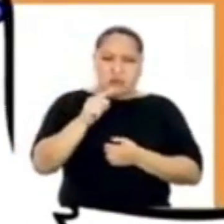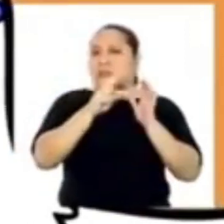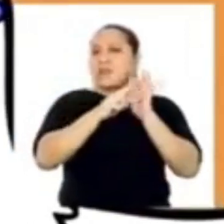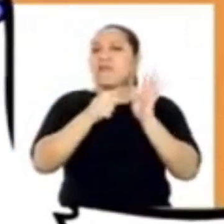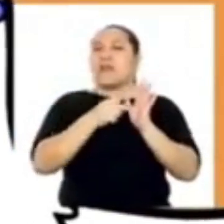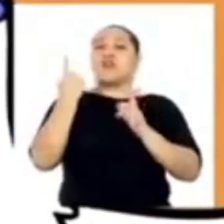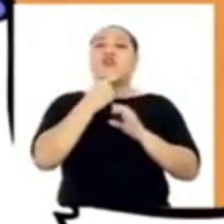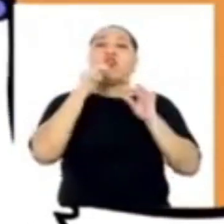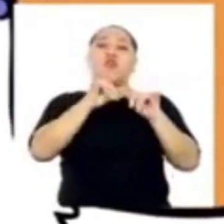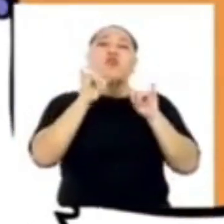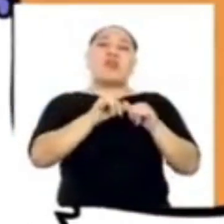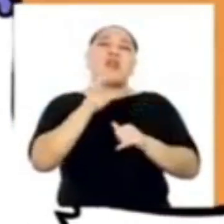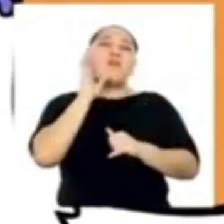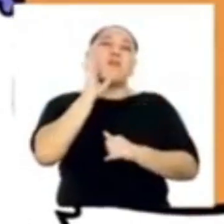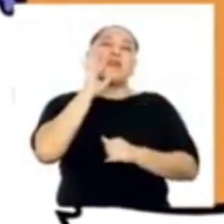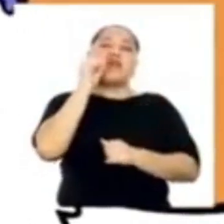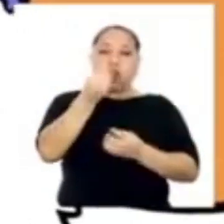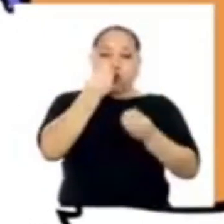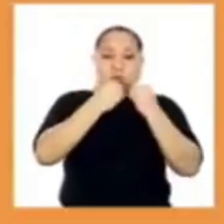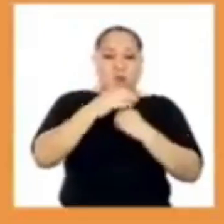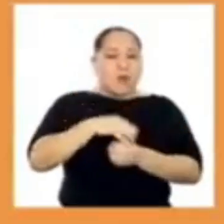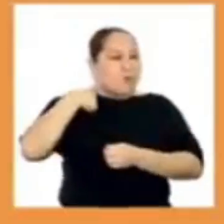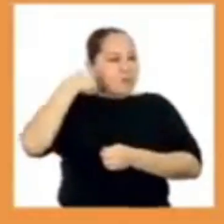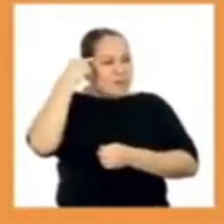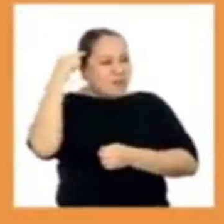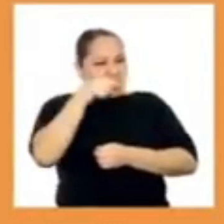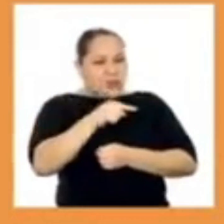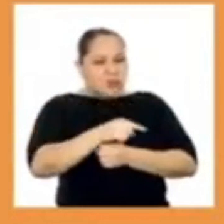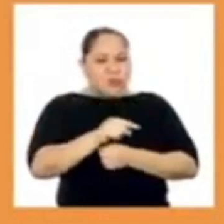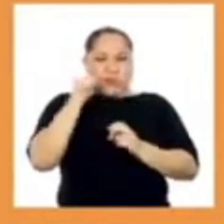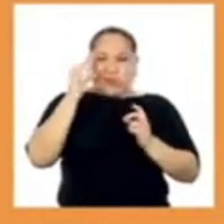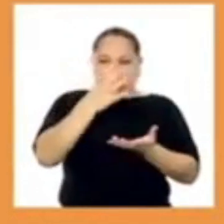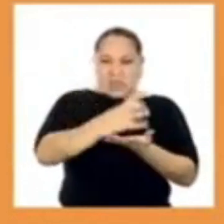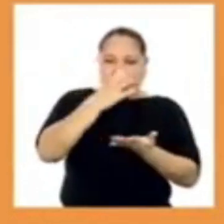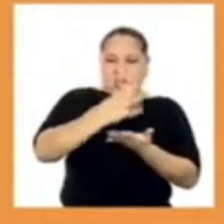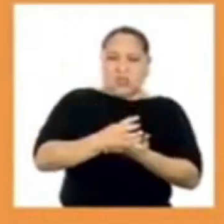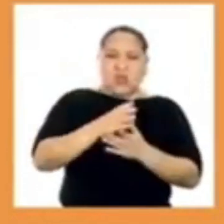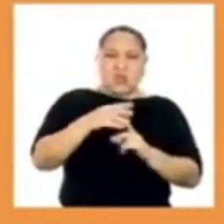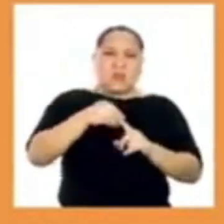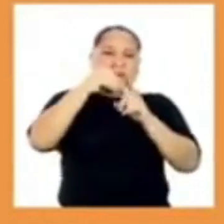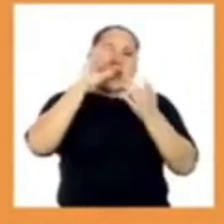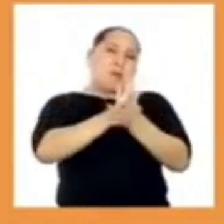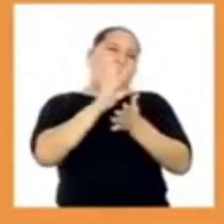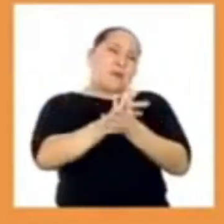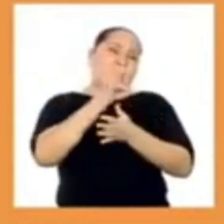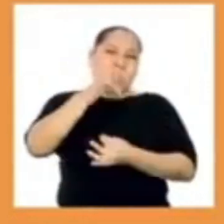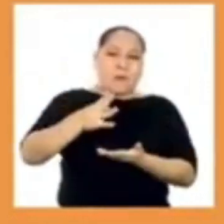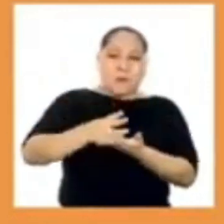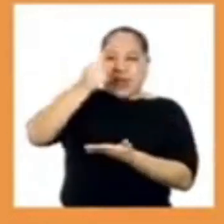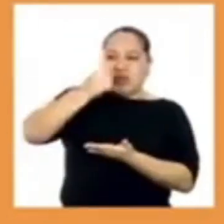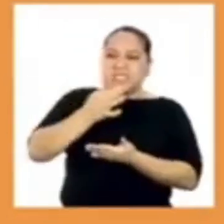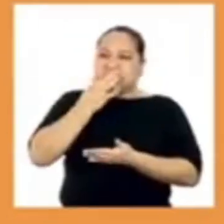orgánicos. Es decir, restos de comida. Creo que tienes que poner un tacho especial para los